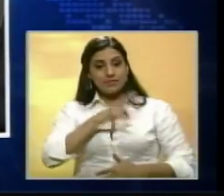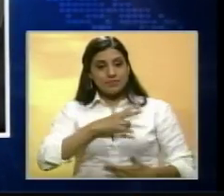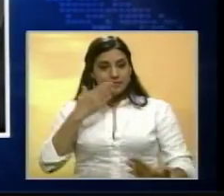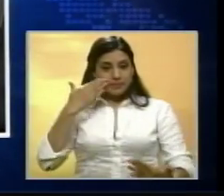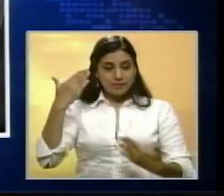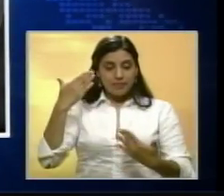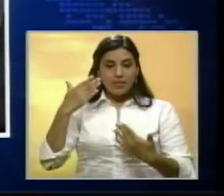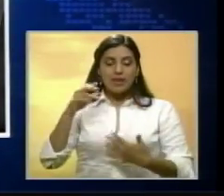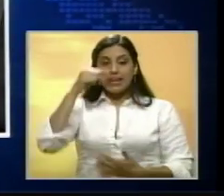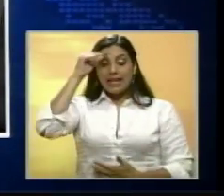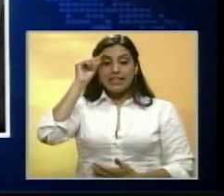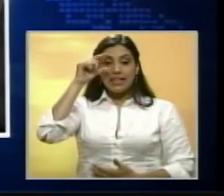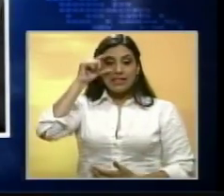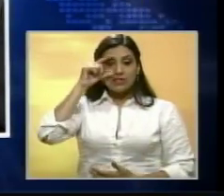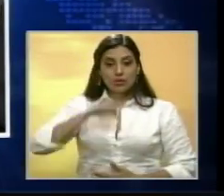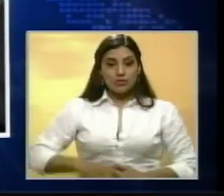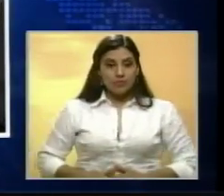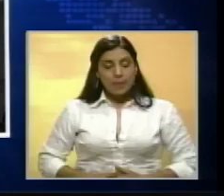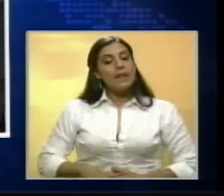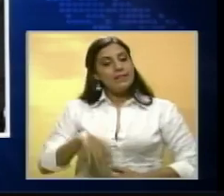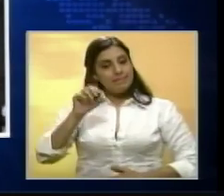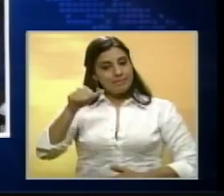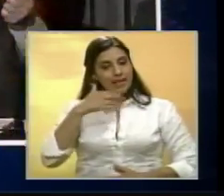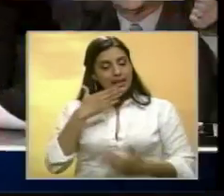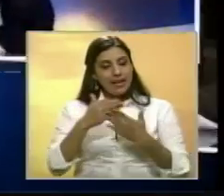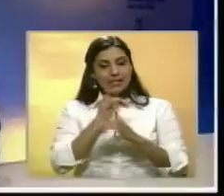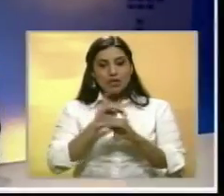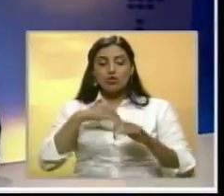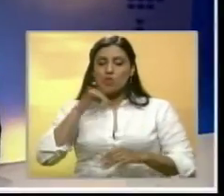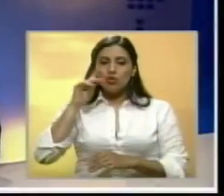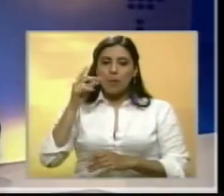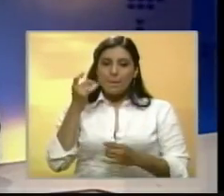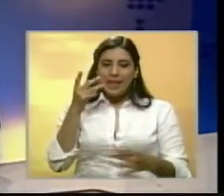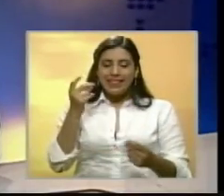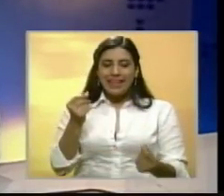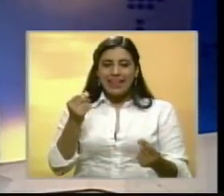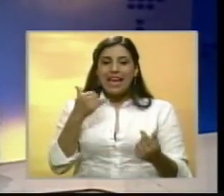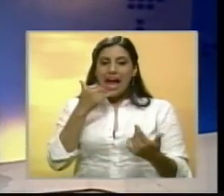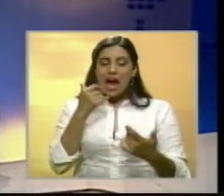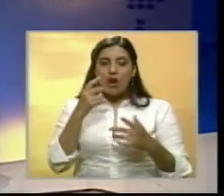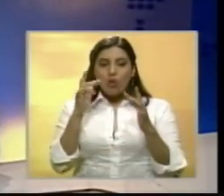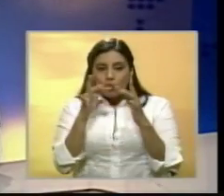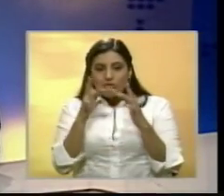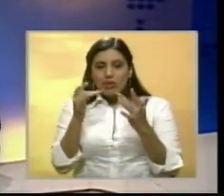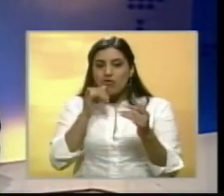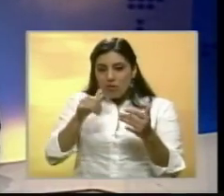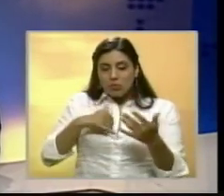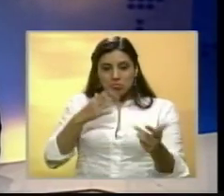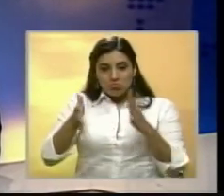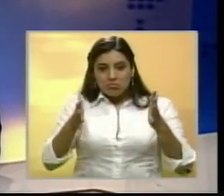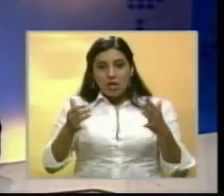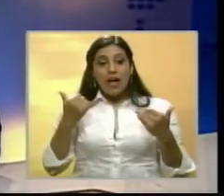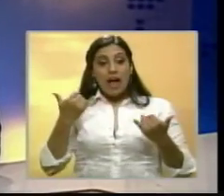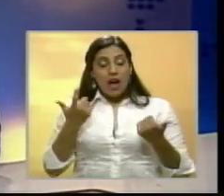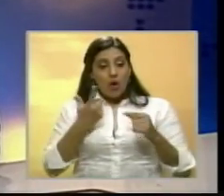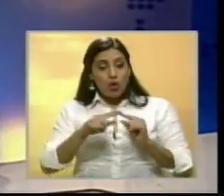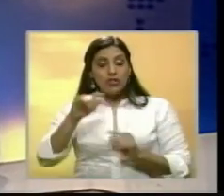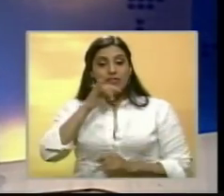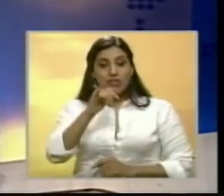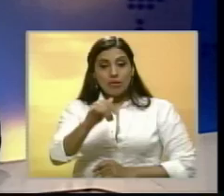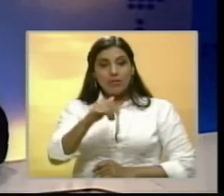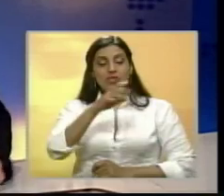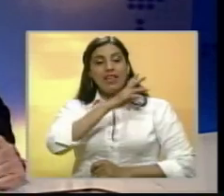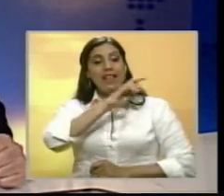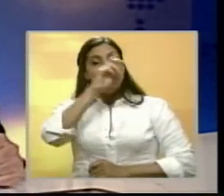Noticiero Venevisión. Endrina, Néstor. Así es, Lirio, estaremos pendientes para un próximo contacto contigo. Entre otras informaciones, Ilenia